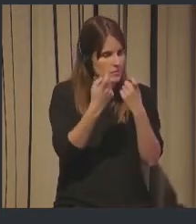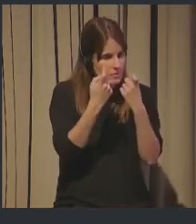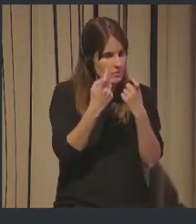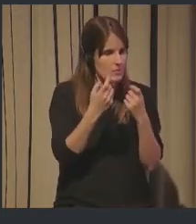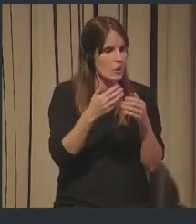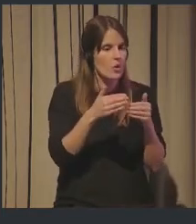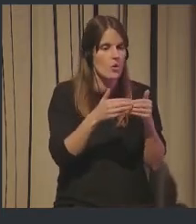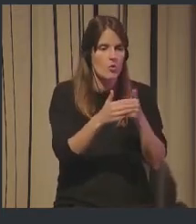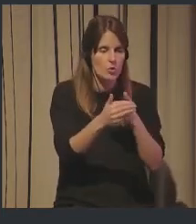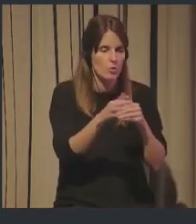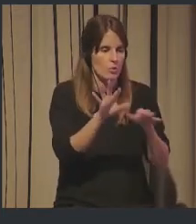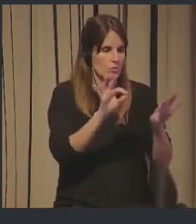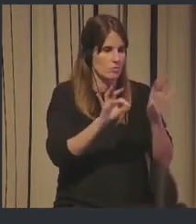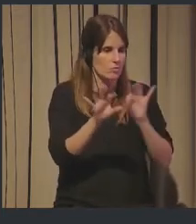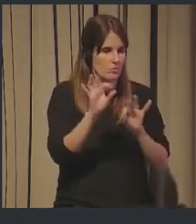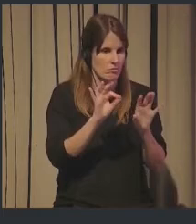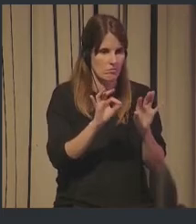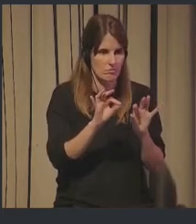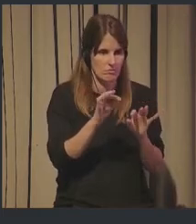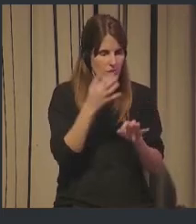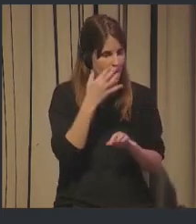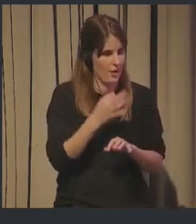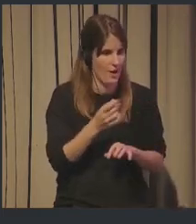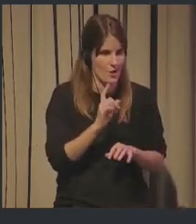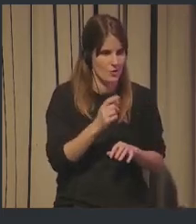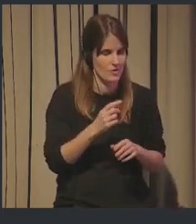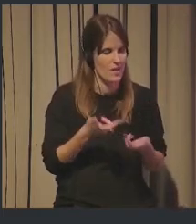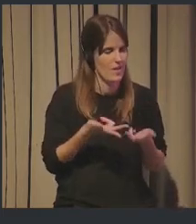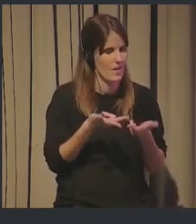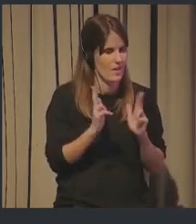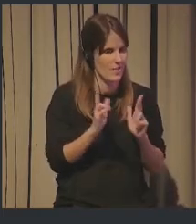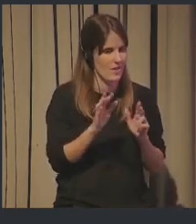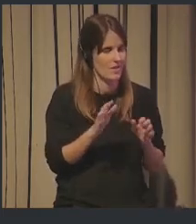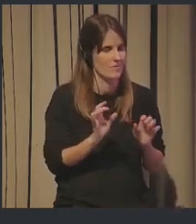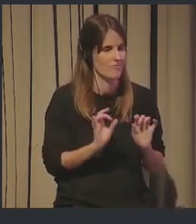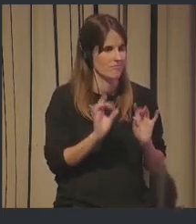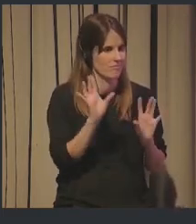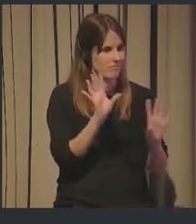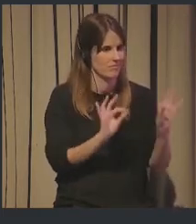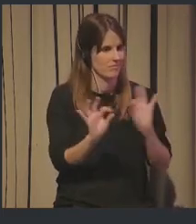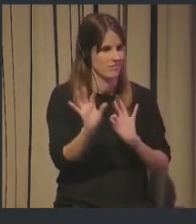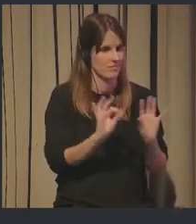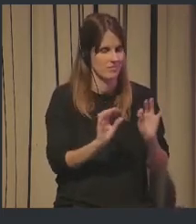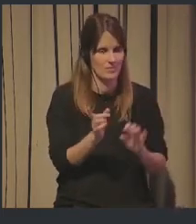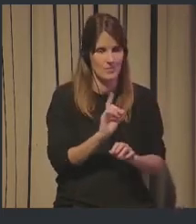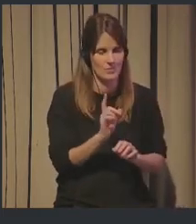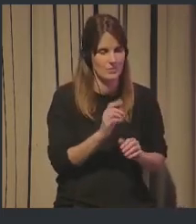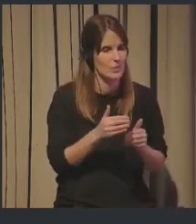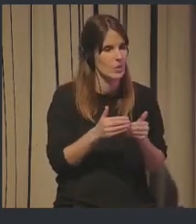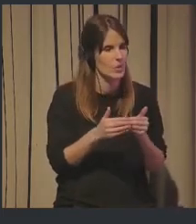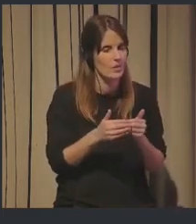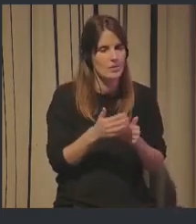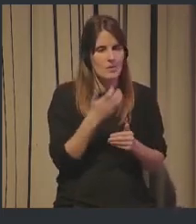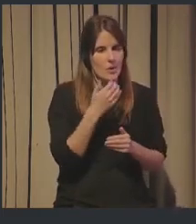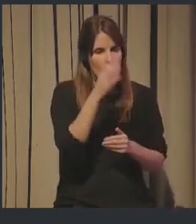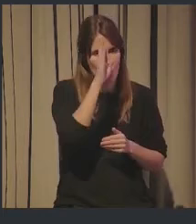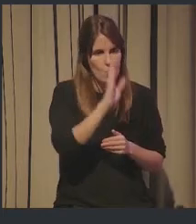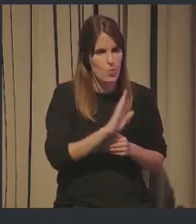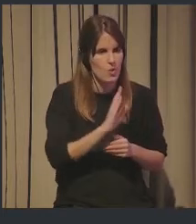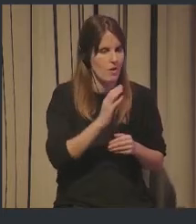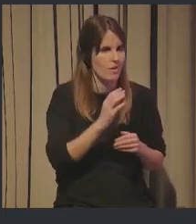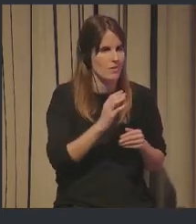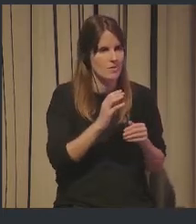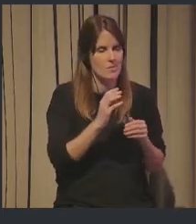quieras. Bueno, pero eso no es cierto. No puedes tener el futuro que tú quieras y no puedes ir a la luna si tú quieres,